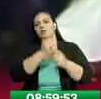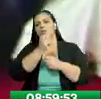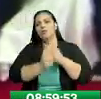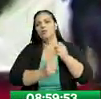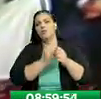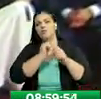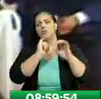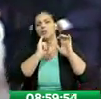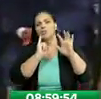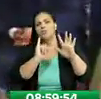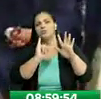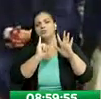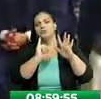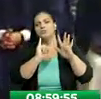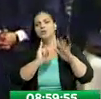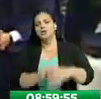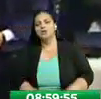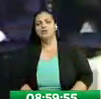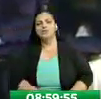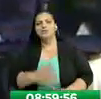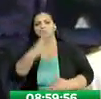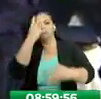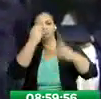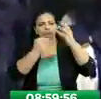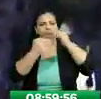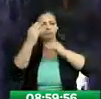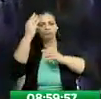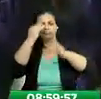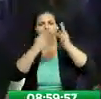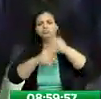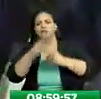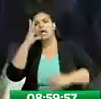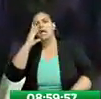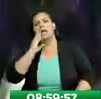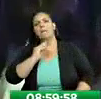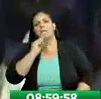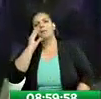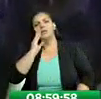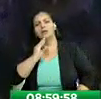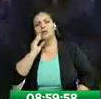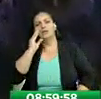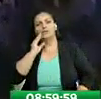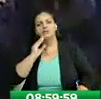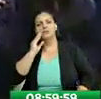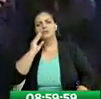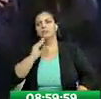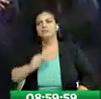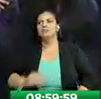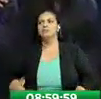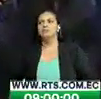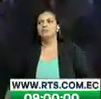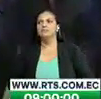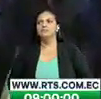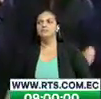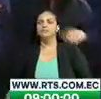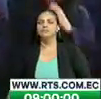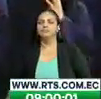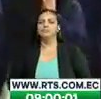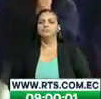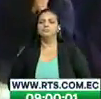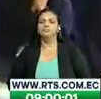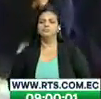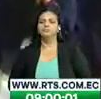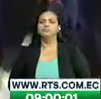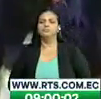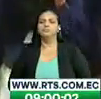por las aulas y tantas anécdotas como estudiantes que se gradúan. Conversamos también